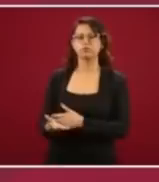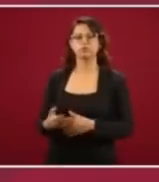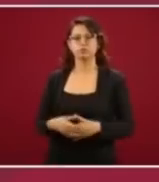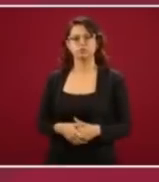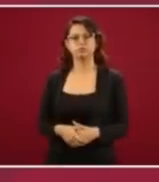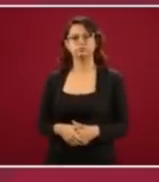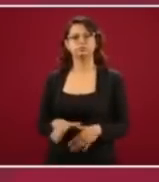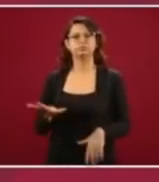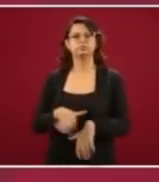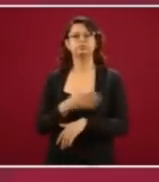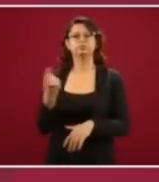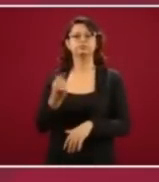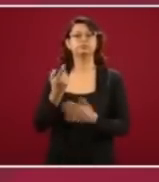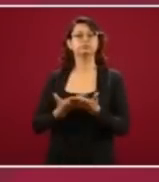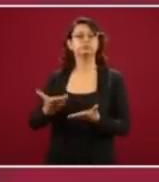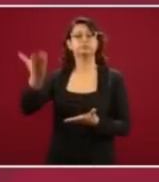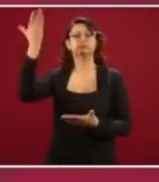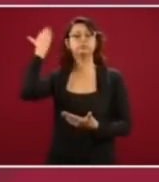porque antes